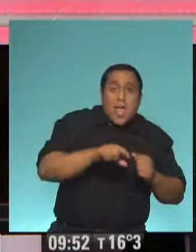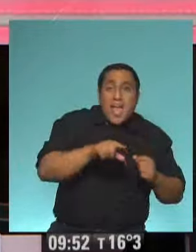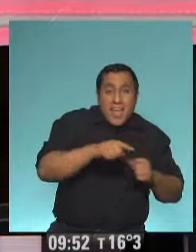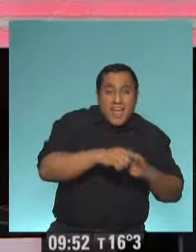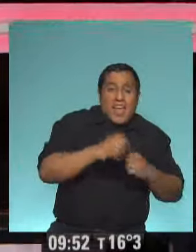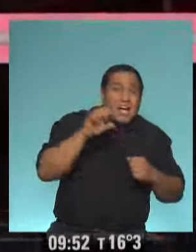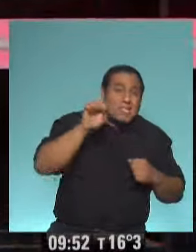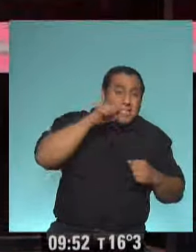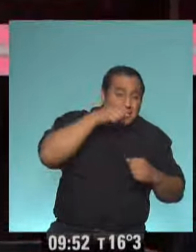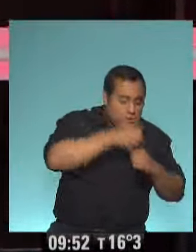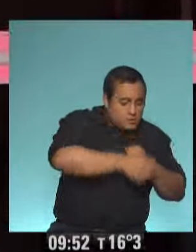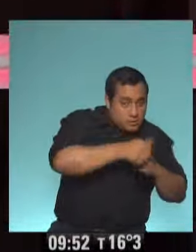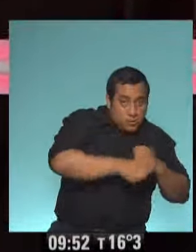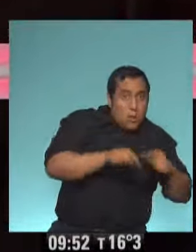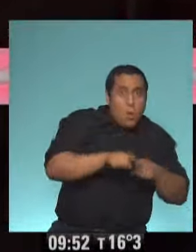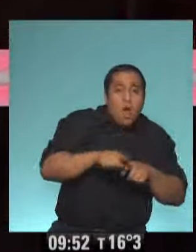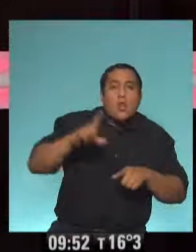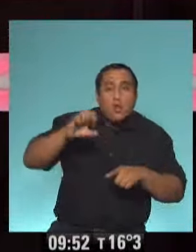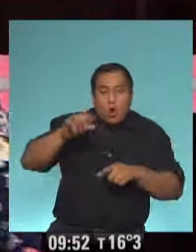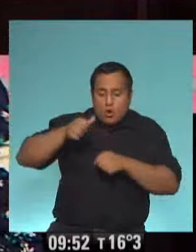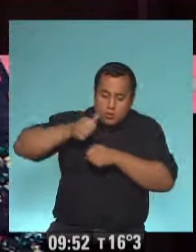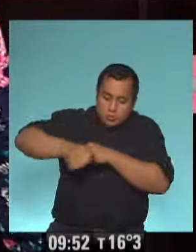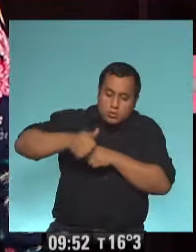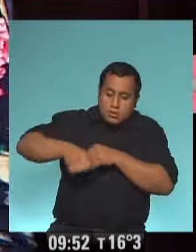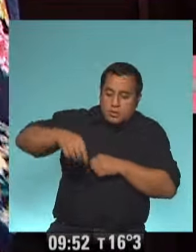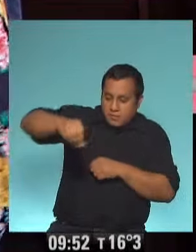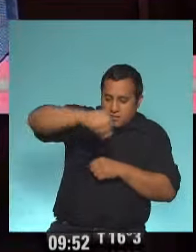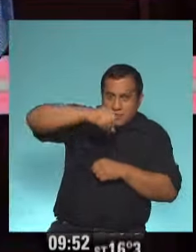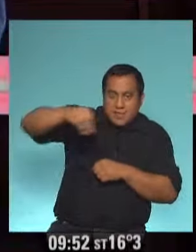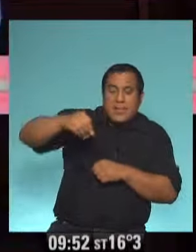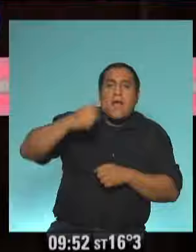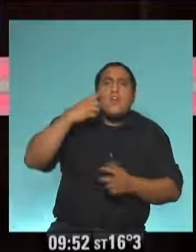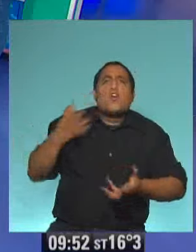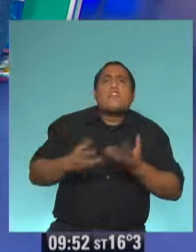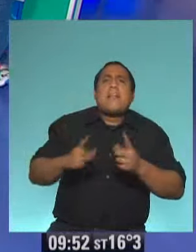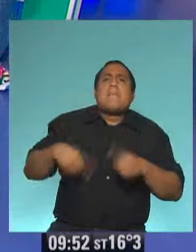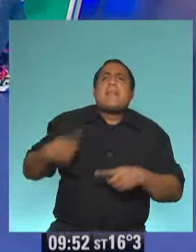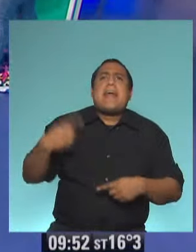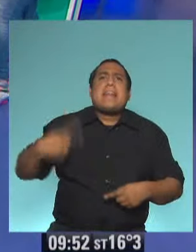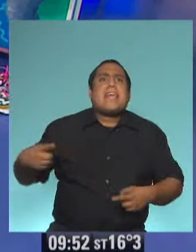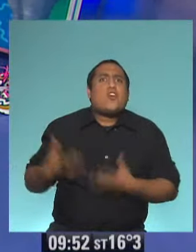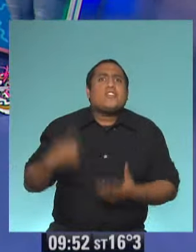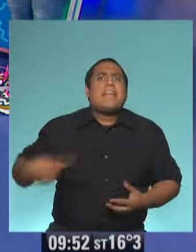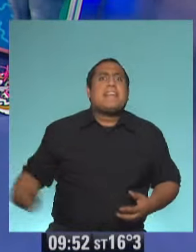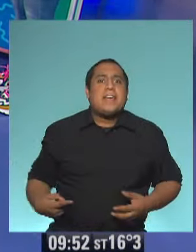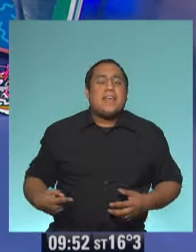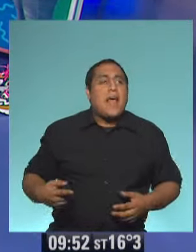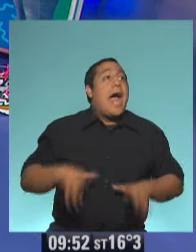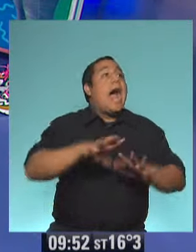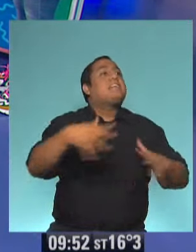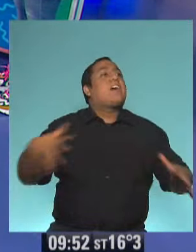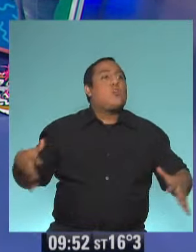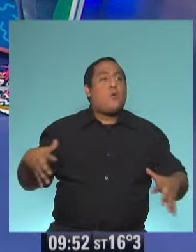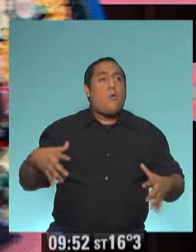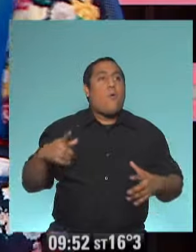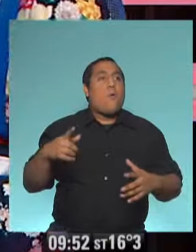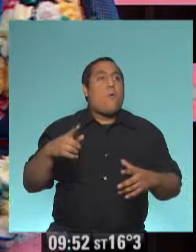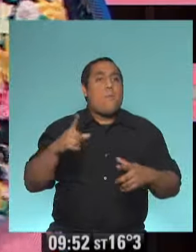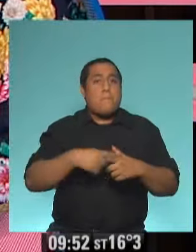coco rallado. Perfecto. Ahí está. Adivinen qué vamos a cocinar mañana. A ver, para, un asado. Pensar, un asado. Con papas,